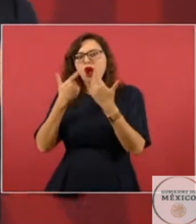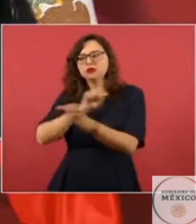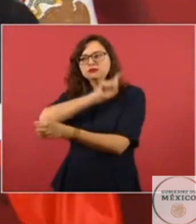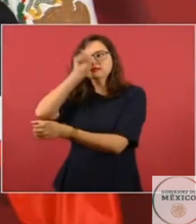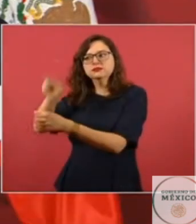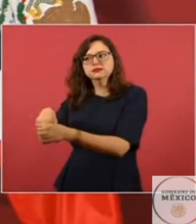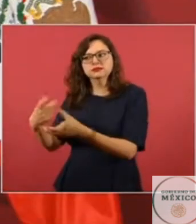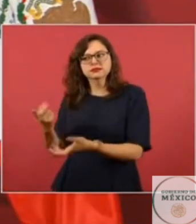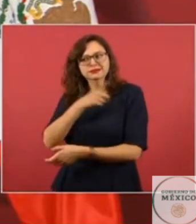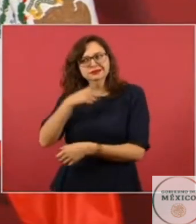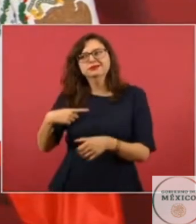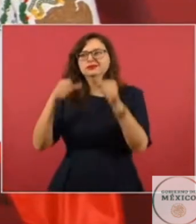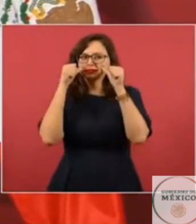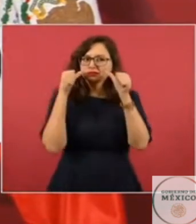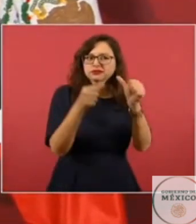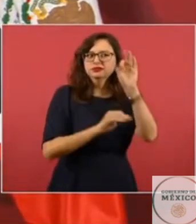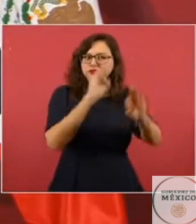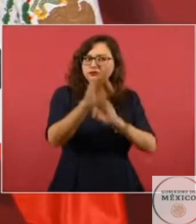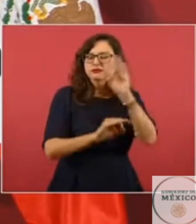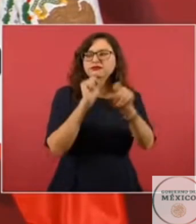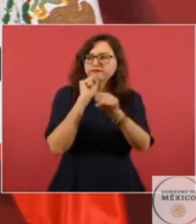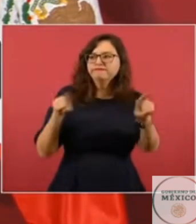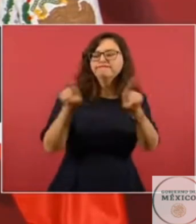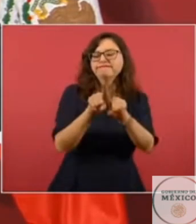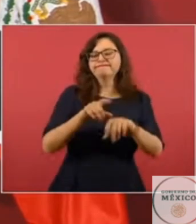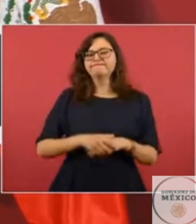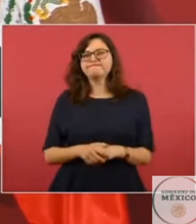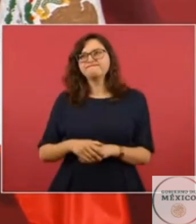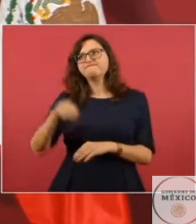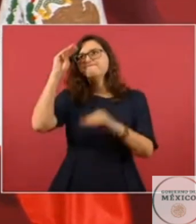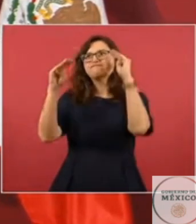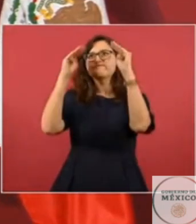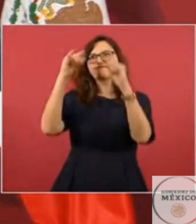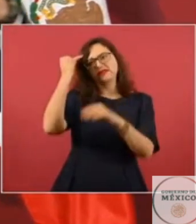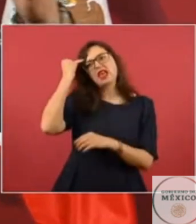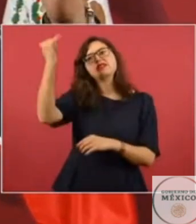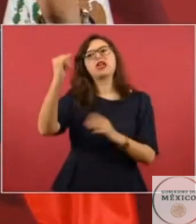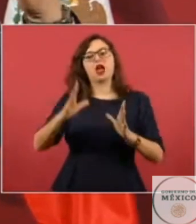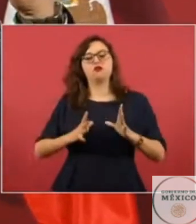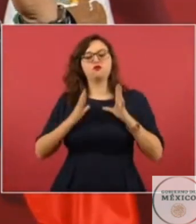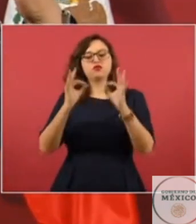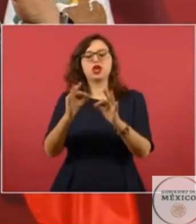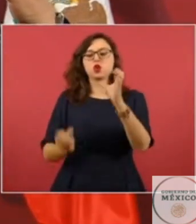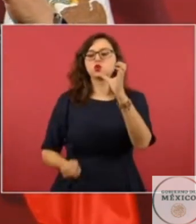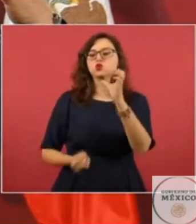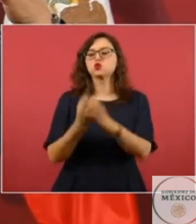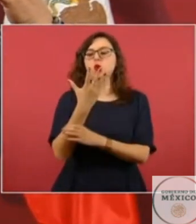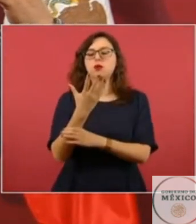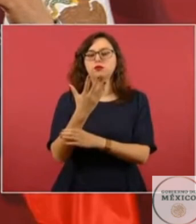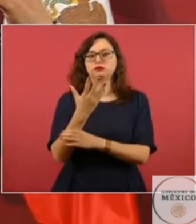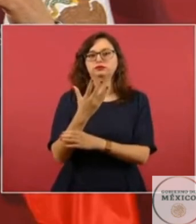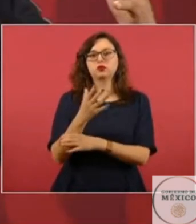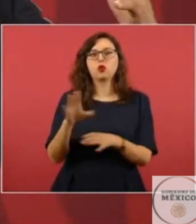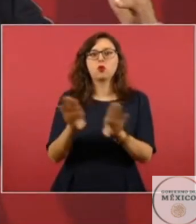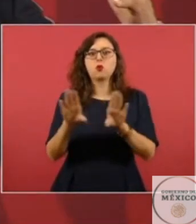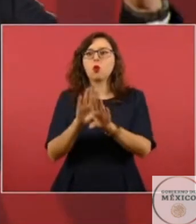Y entonces ese sistema consistió en crear unidades médicas